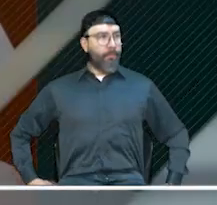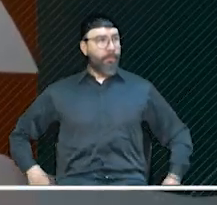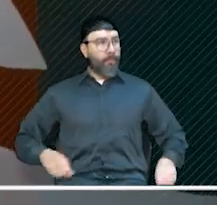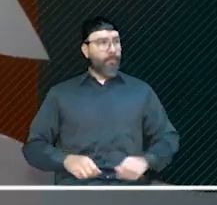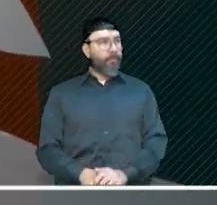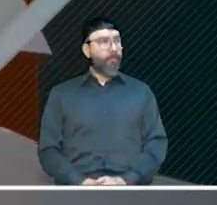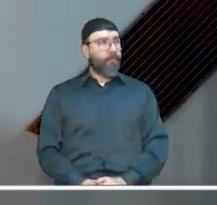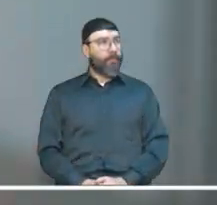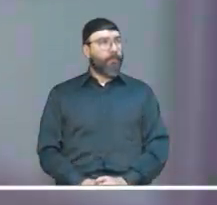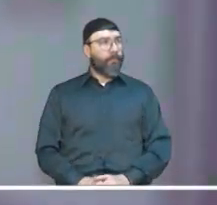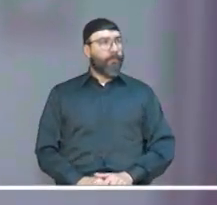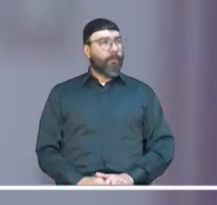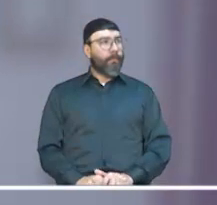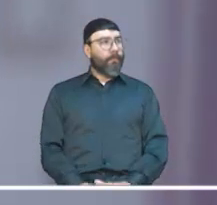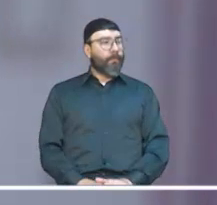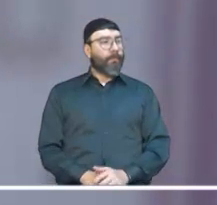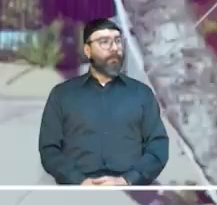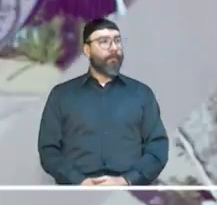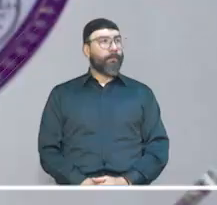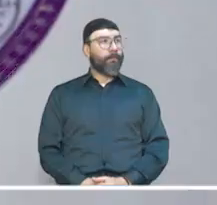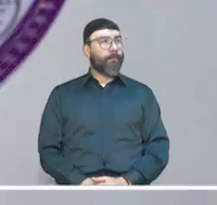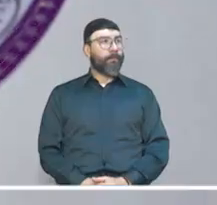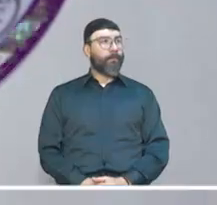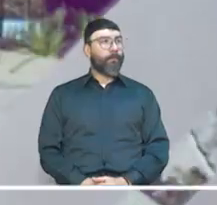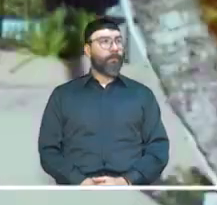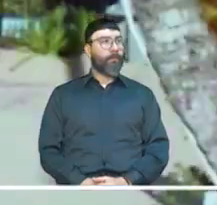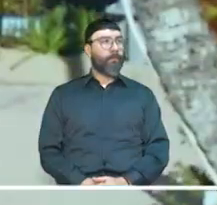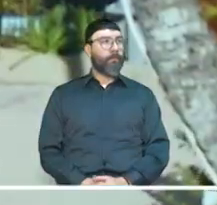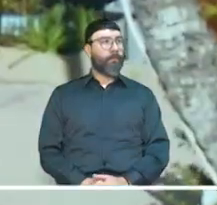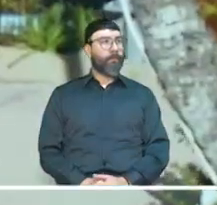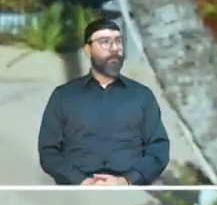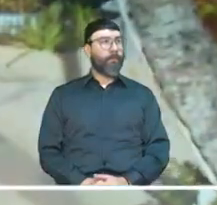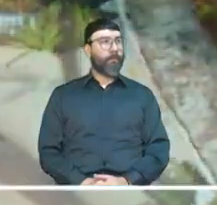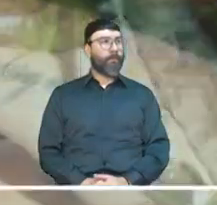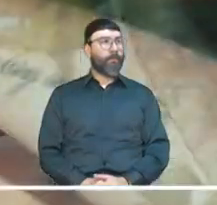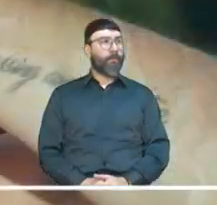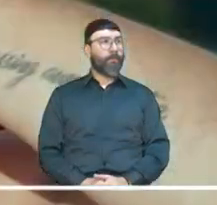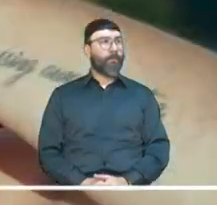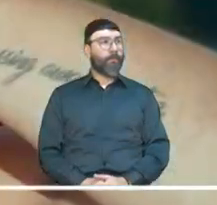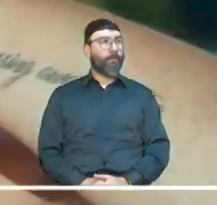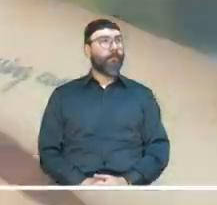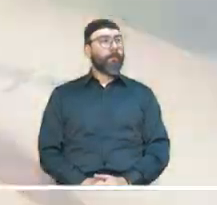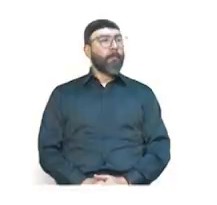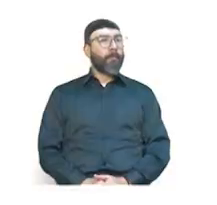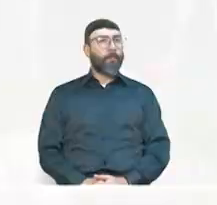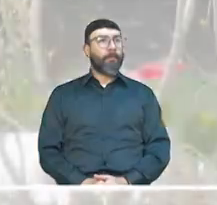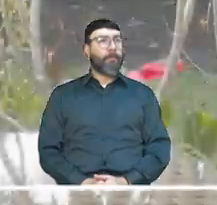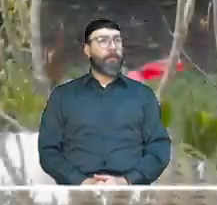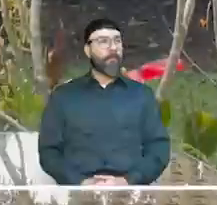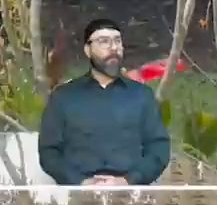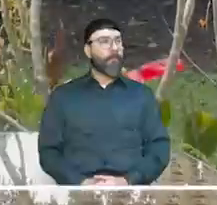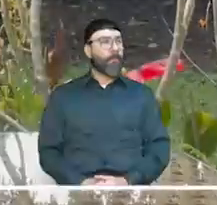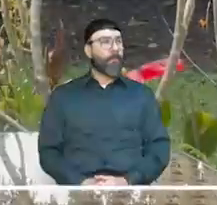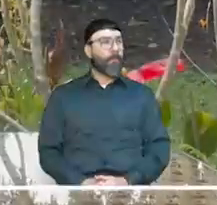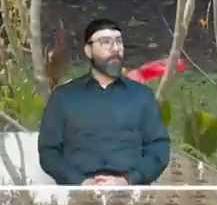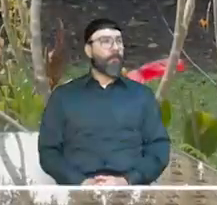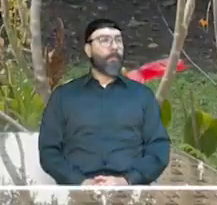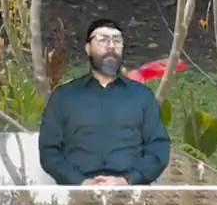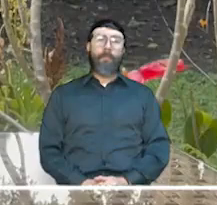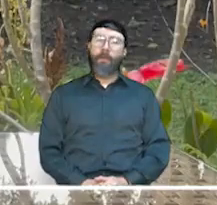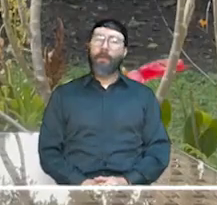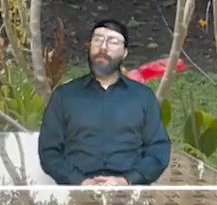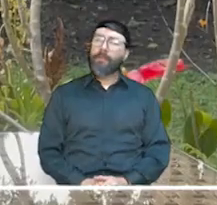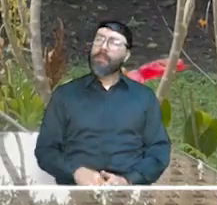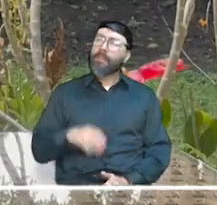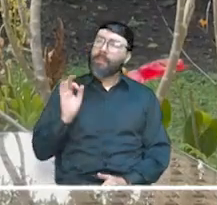Sintiendo mi corazón, mientras poco a poco cae el sol, un poco de anhelo por amor, meditas. Siempre nos hablaron de